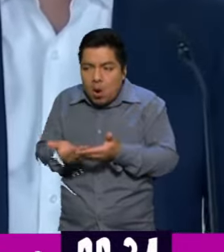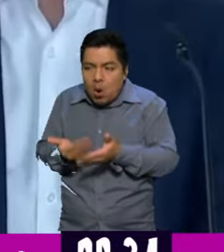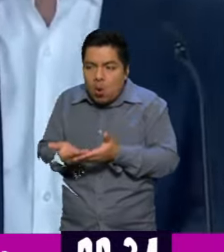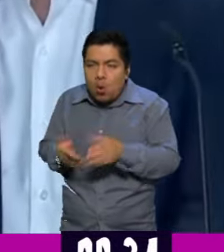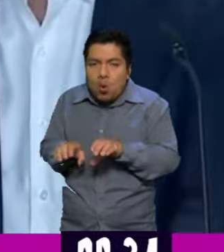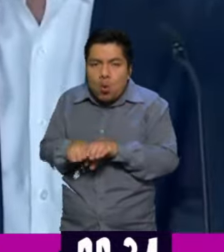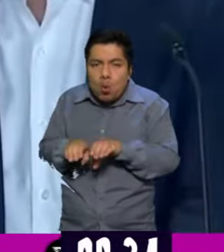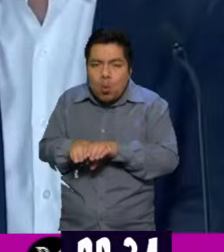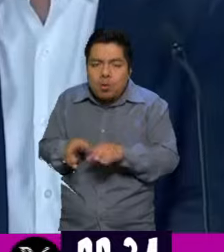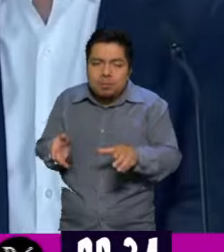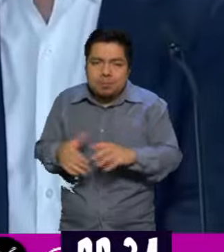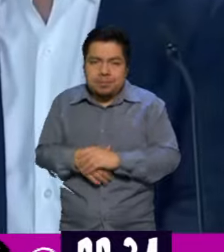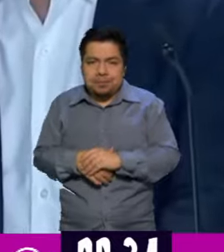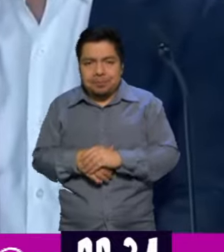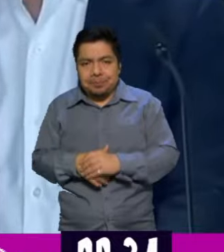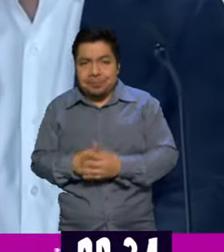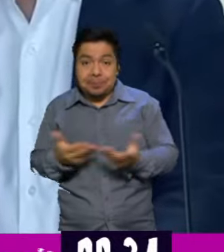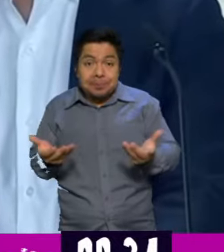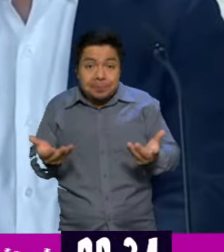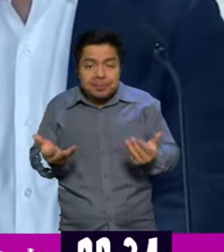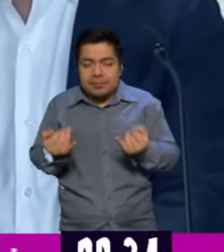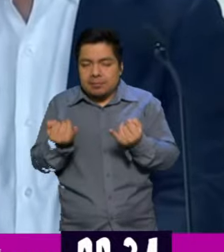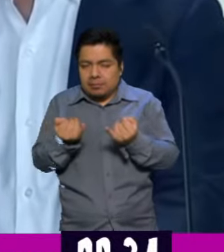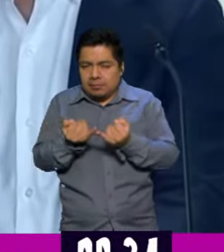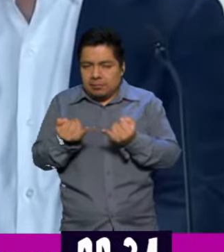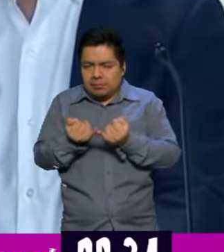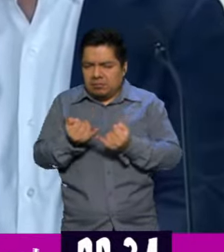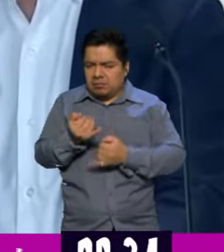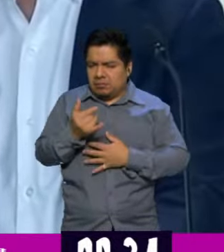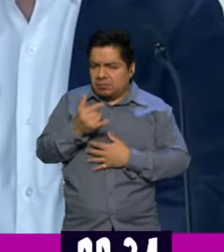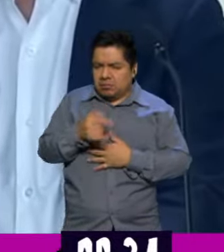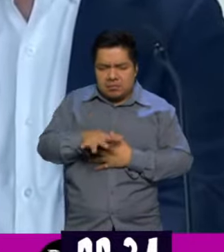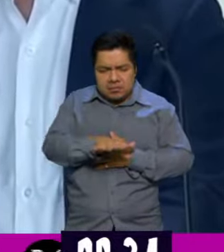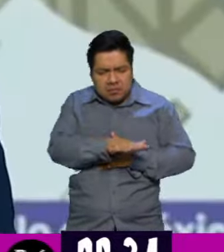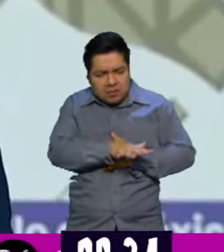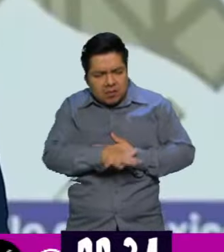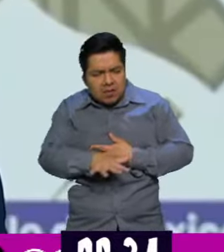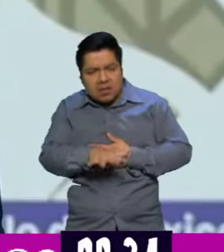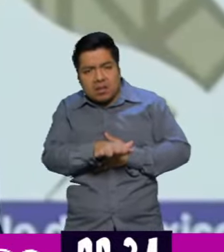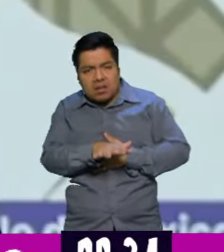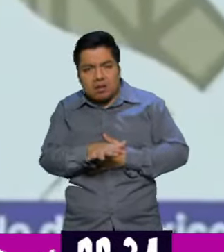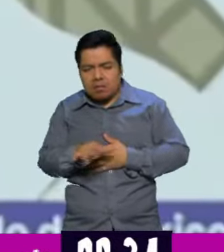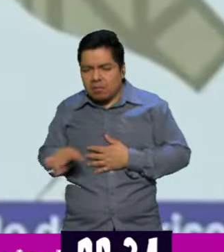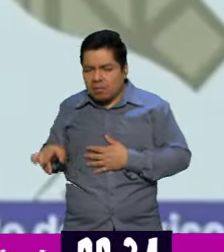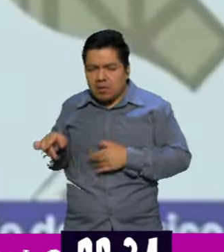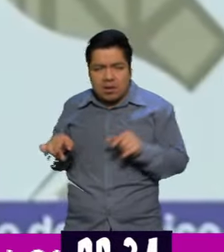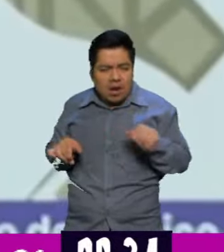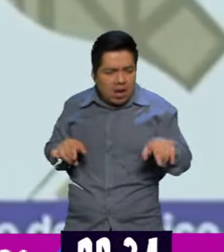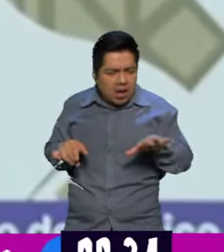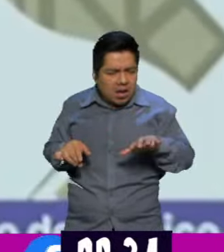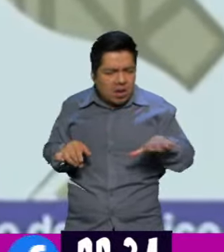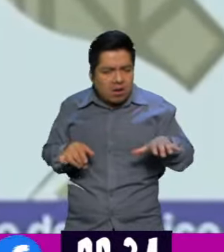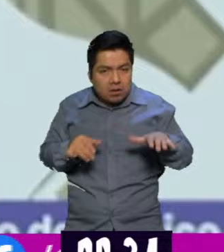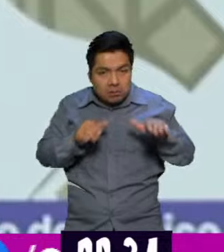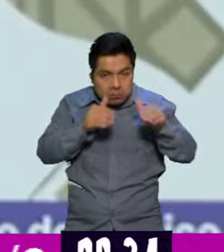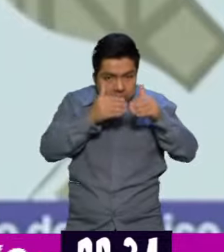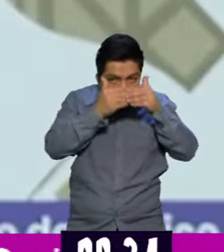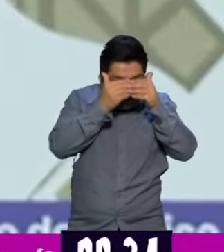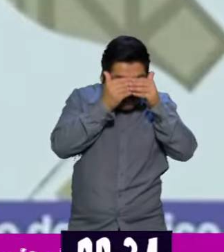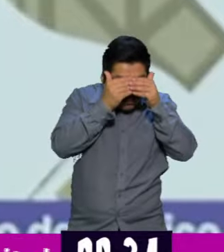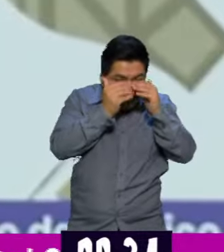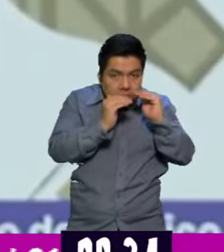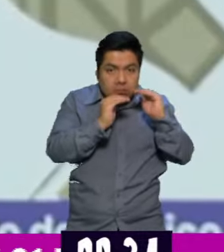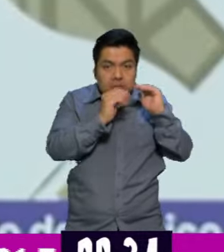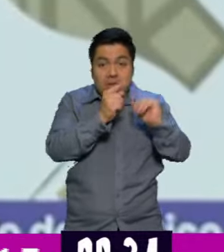mencionarlo, cómo coincide con los intereses del sector más oscuro, más conservador de